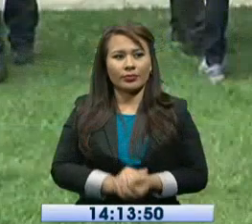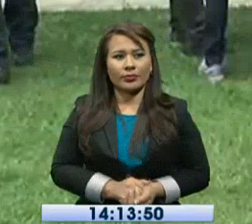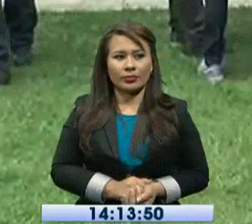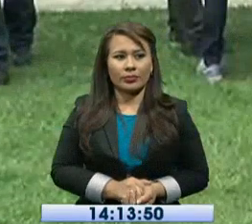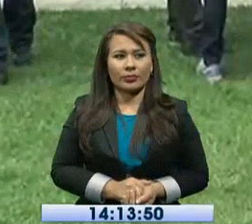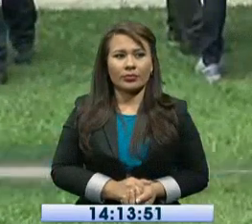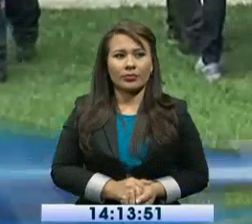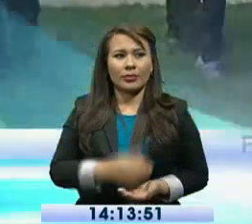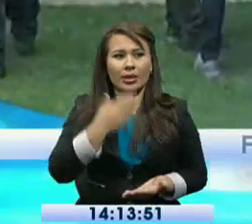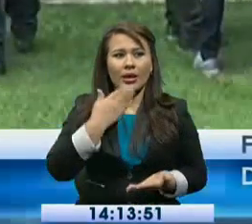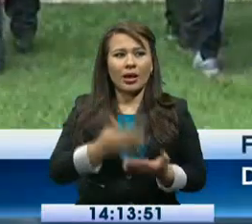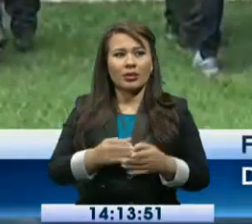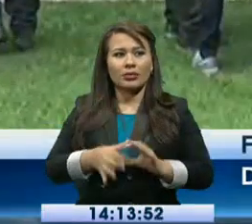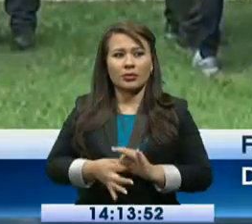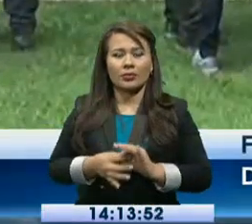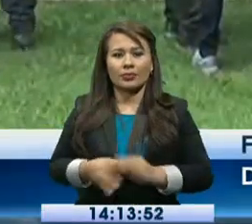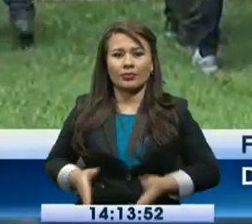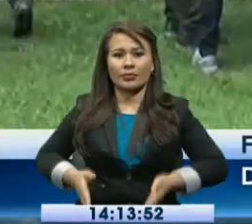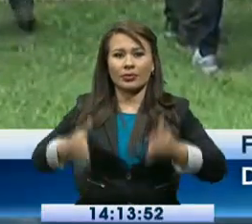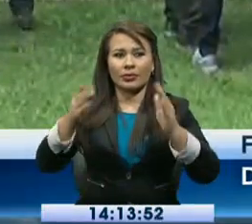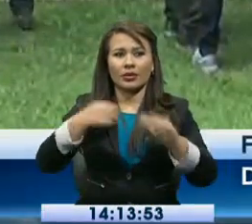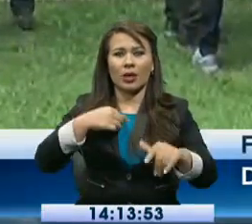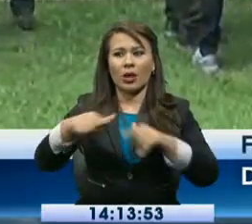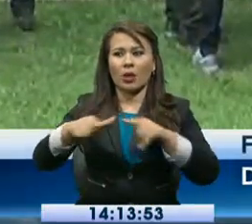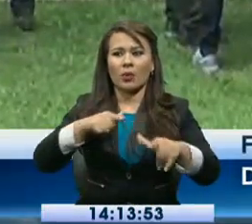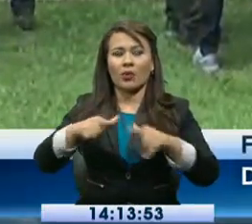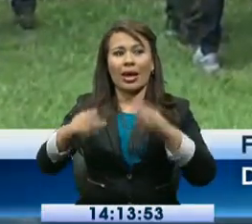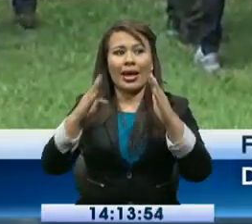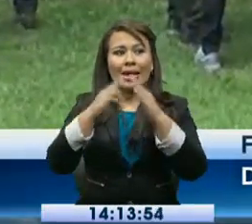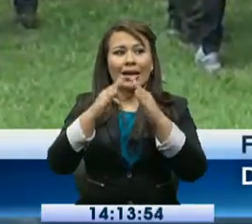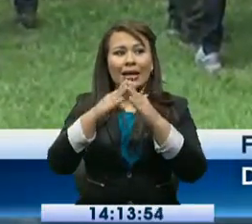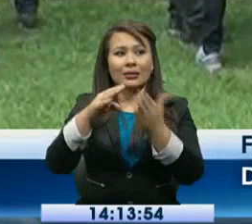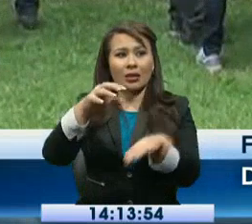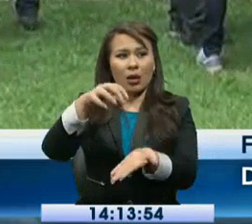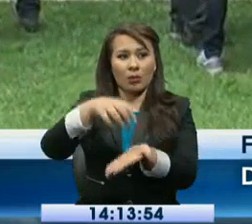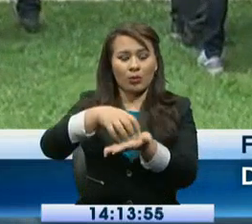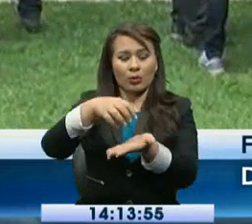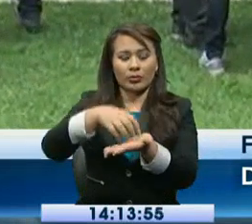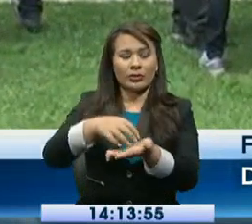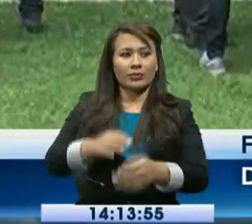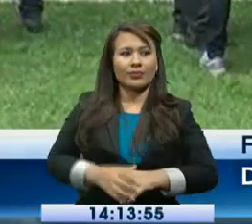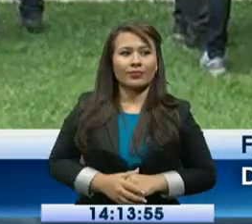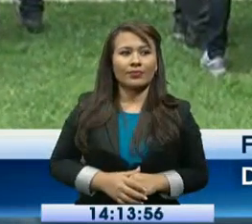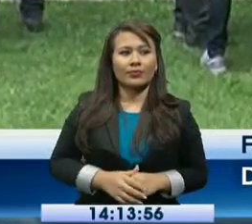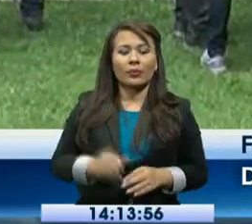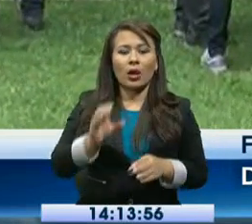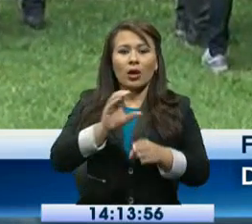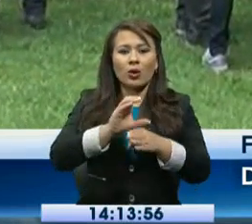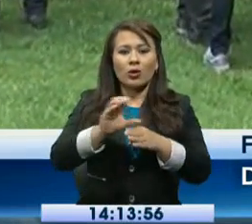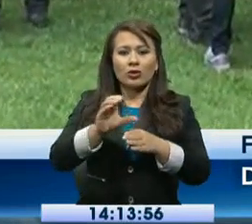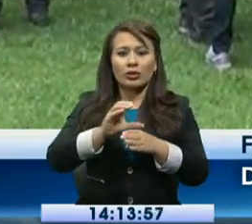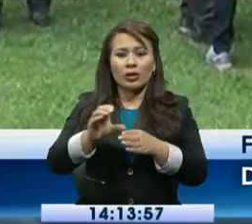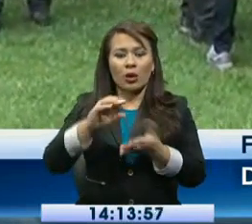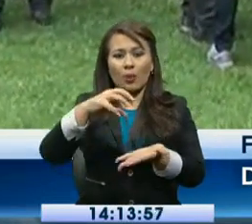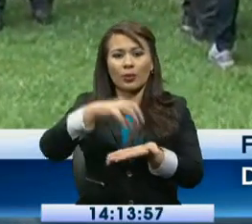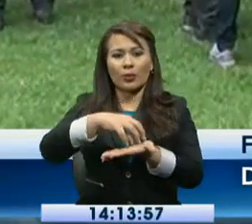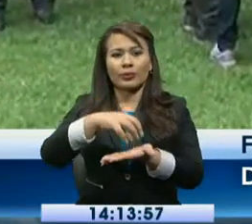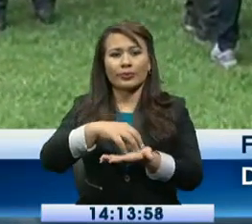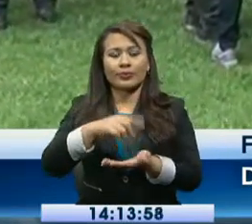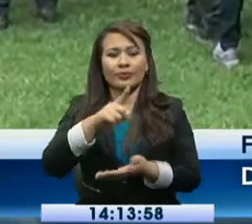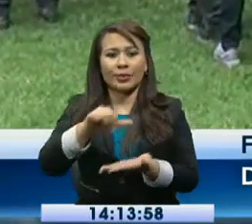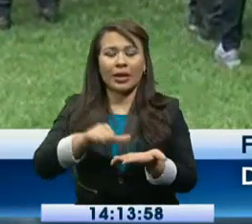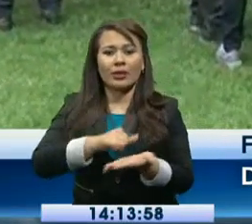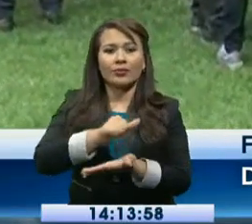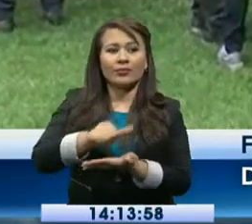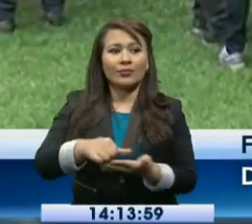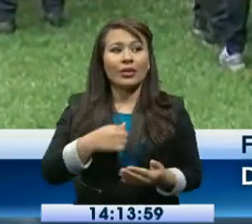Muchísimas gracias, compañeros. Me encuentro en la casa de la provincia, del Consejo Provincial del Azuay, donde realmente uno